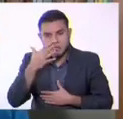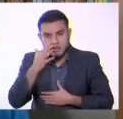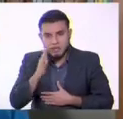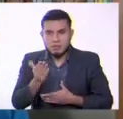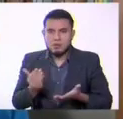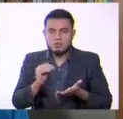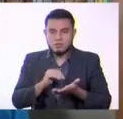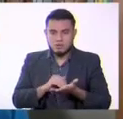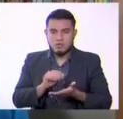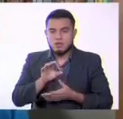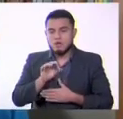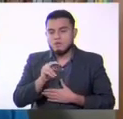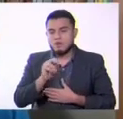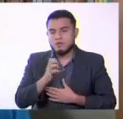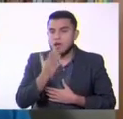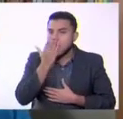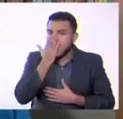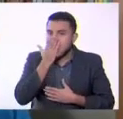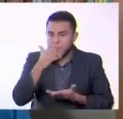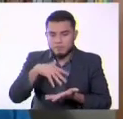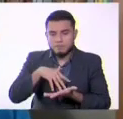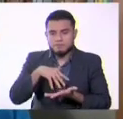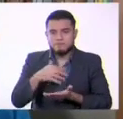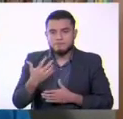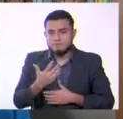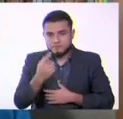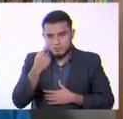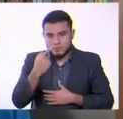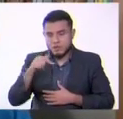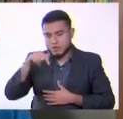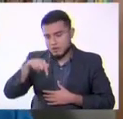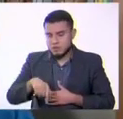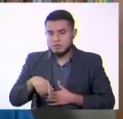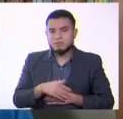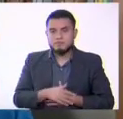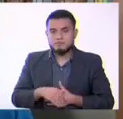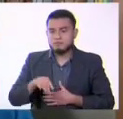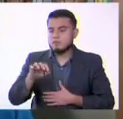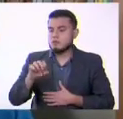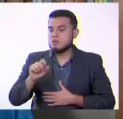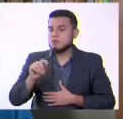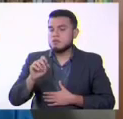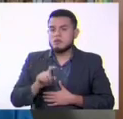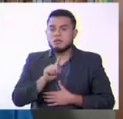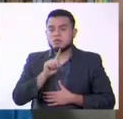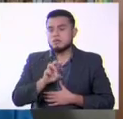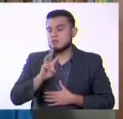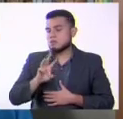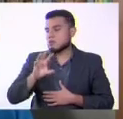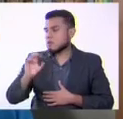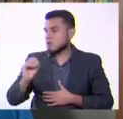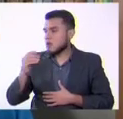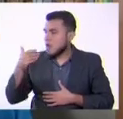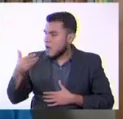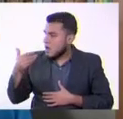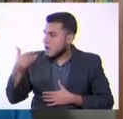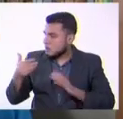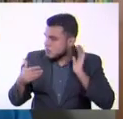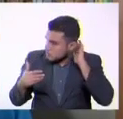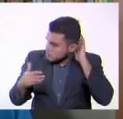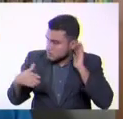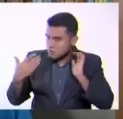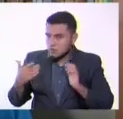las fuentes entre los mayas lo podemos ver en esta estela de 130 años después de